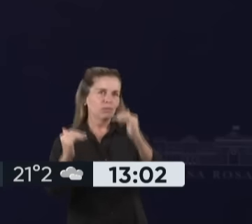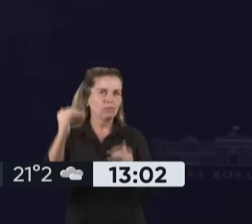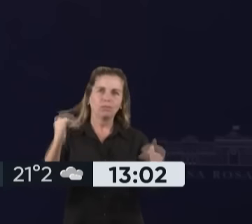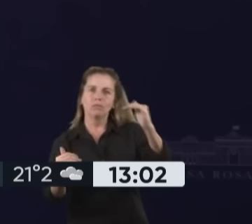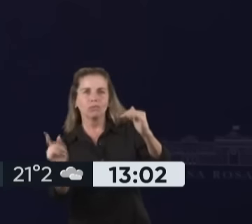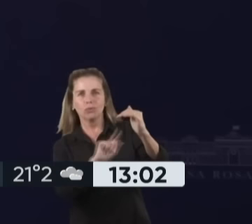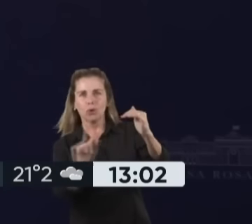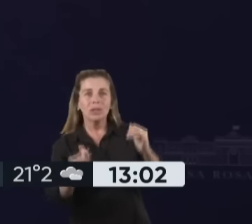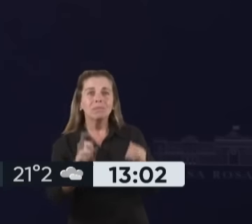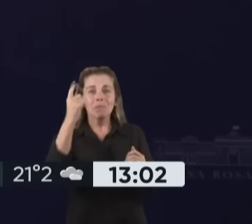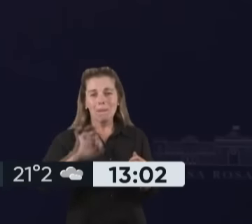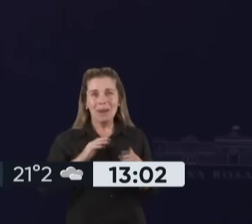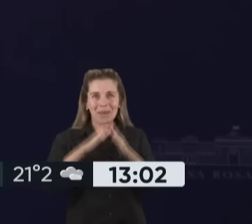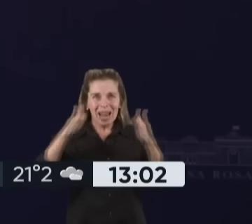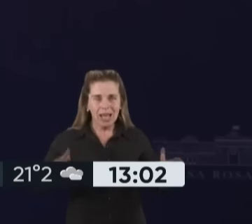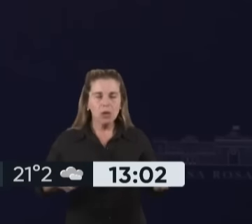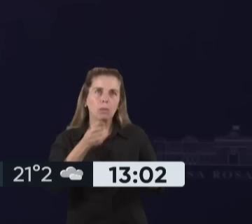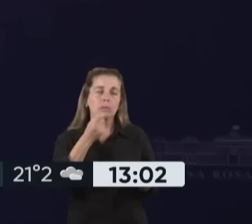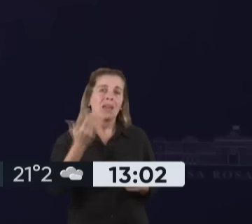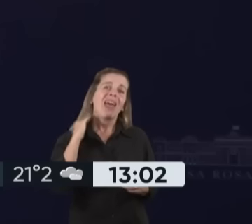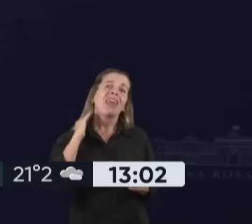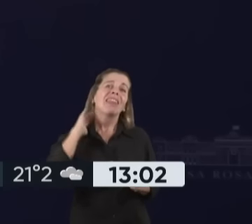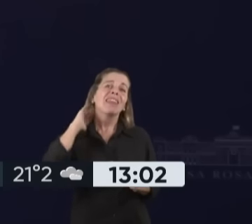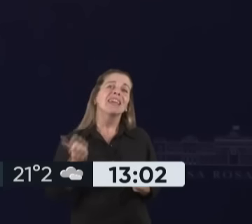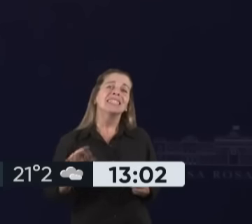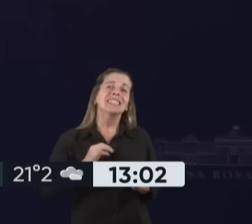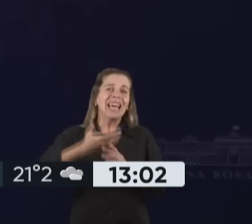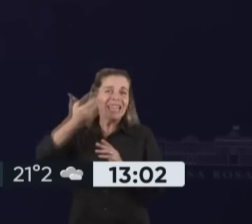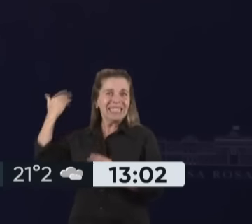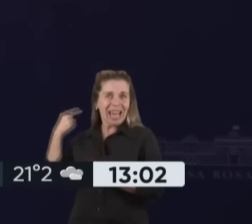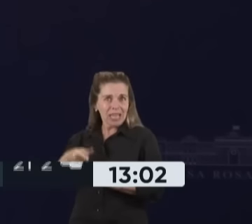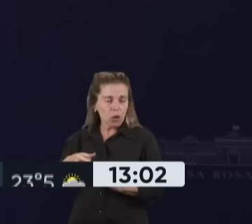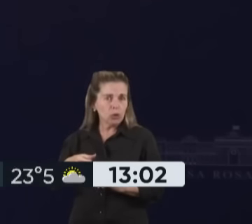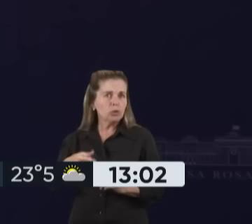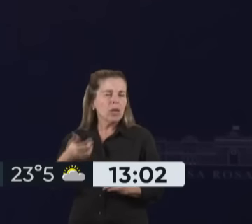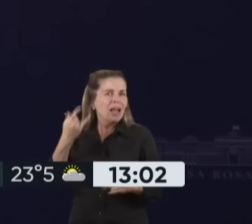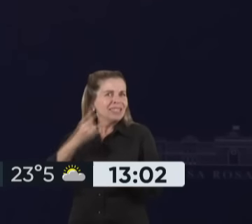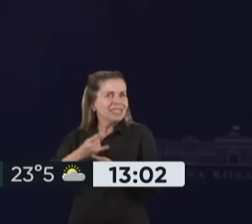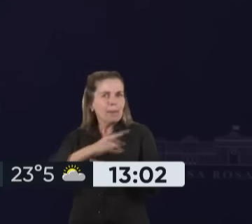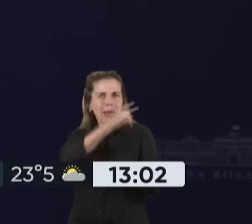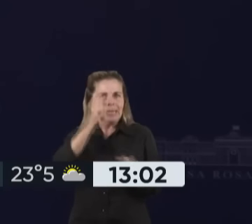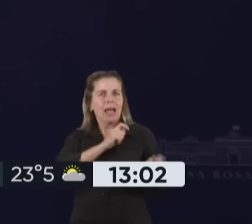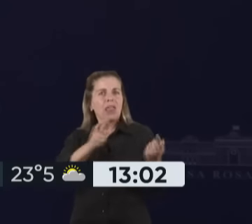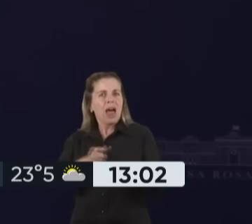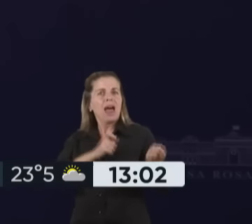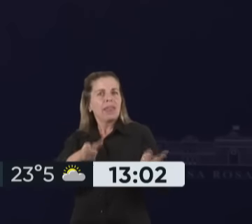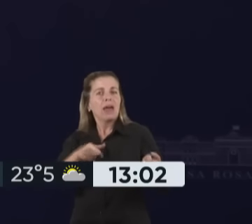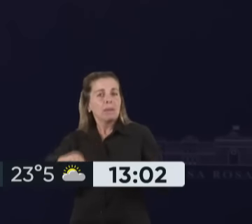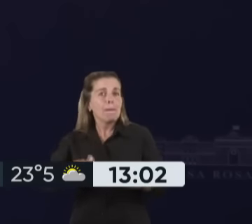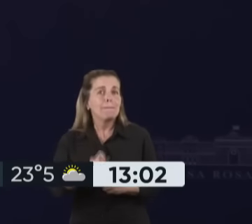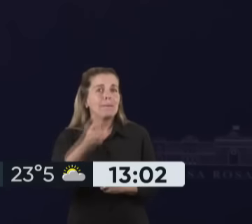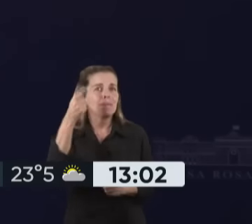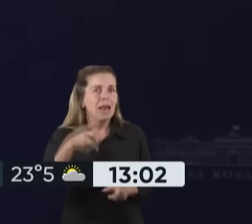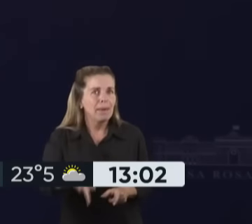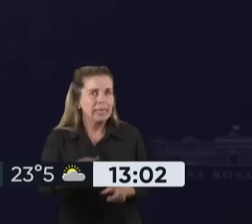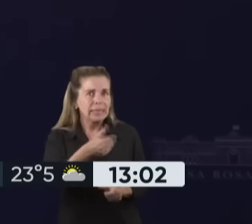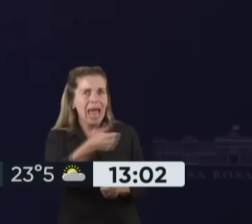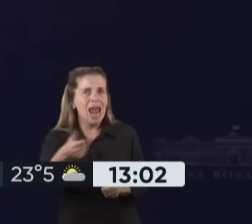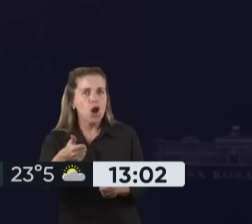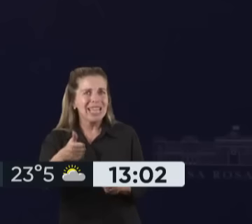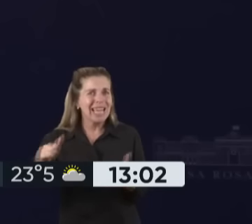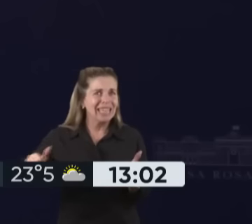va a ser el primero en 16 que la compañía no recibe fondos del Estado. El saneamiento de Aerolíneas